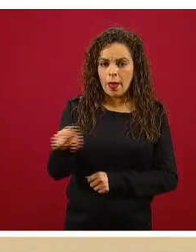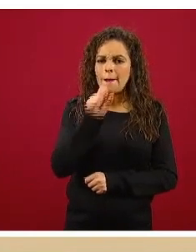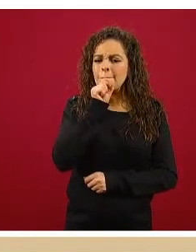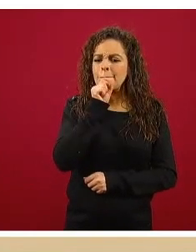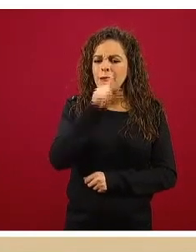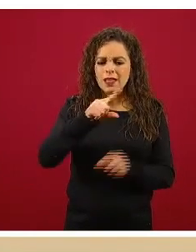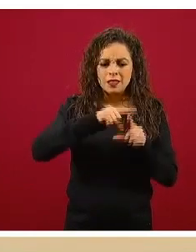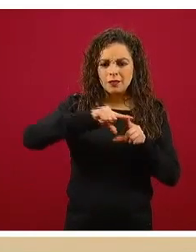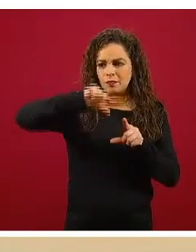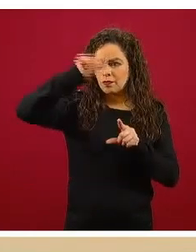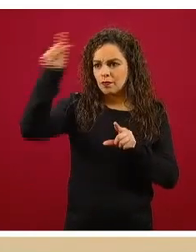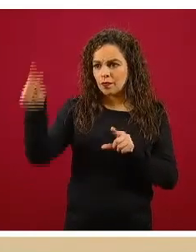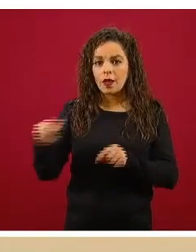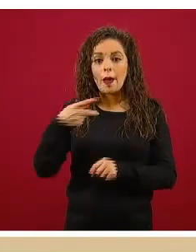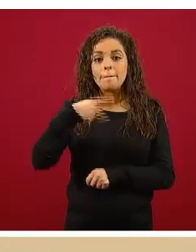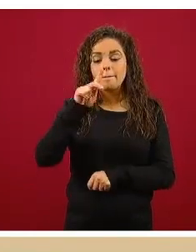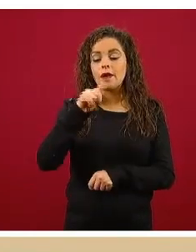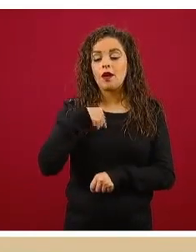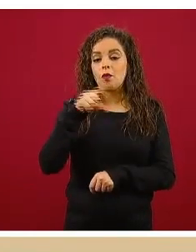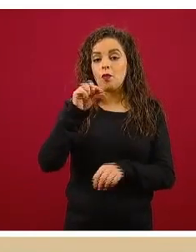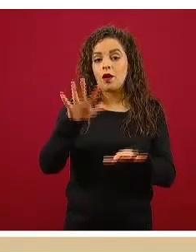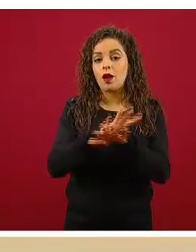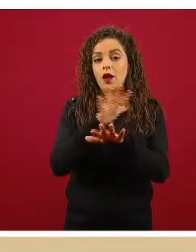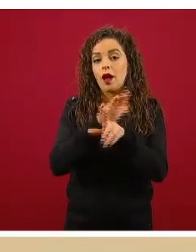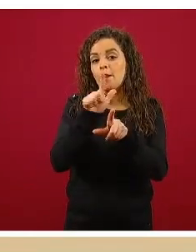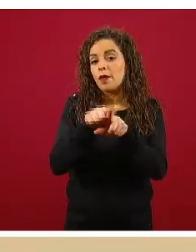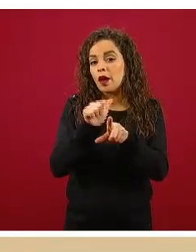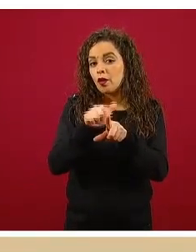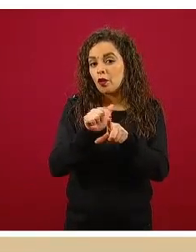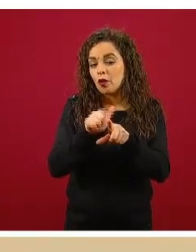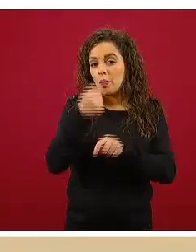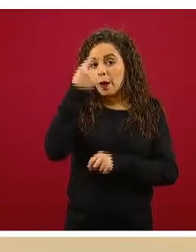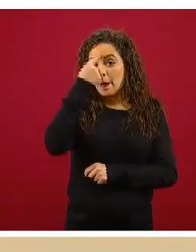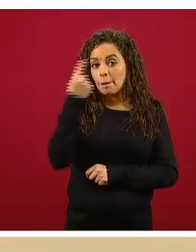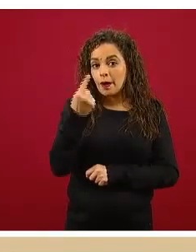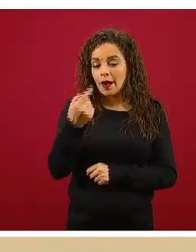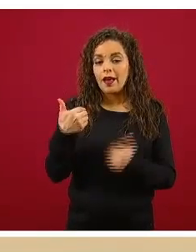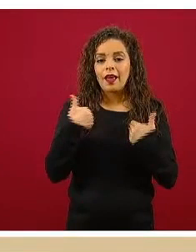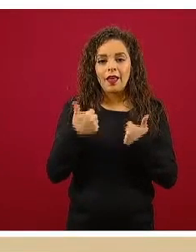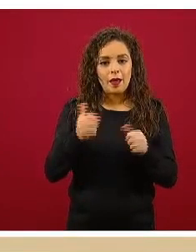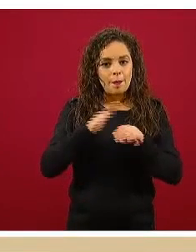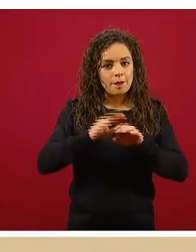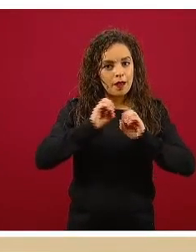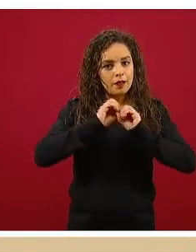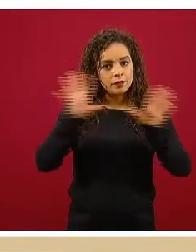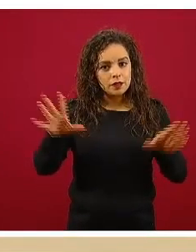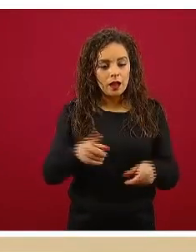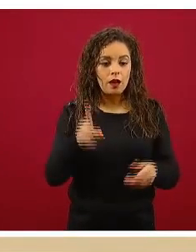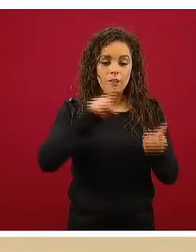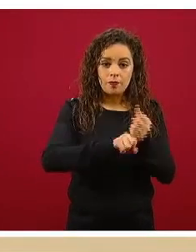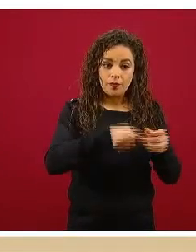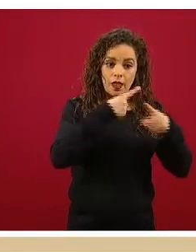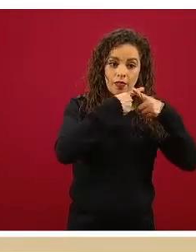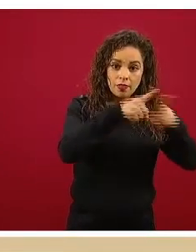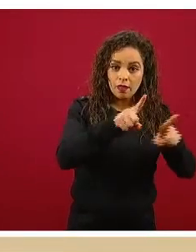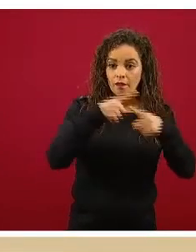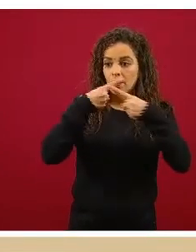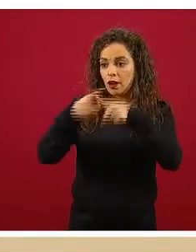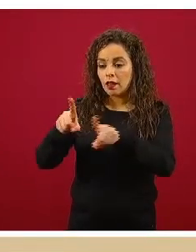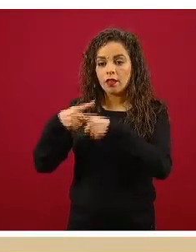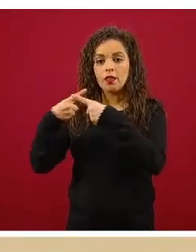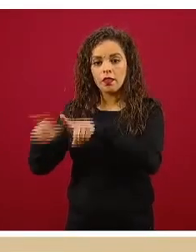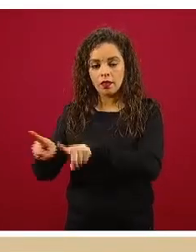que le hemos cambiado colores para ilustrar exactamente la diferencia entre la fecha de